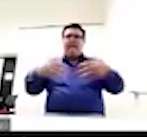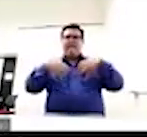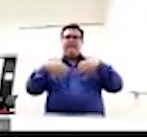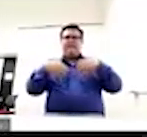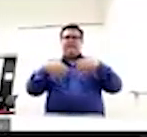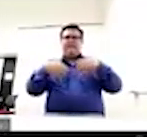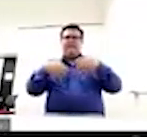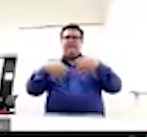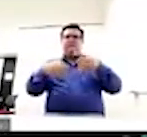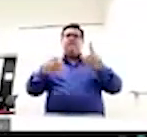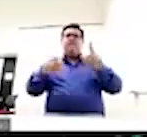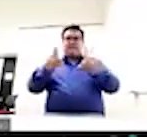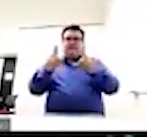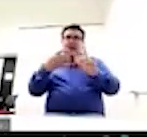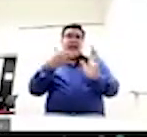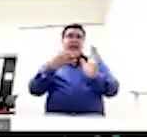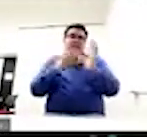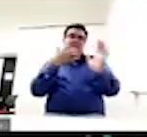Así, por ejemplo,